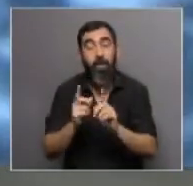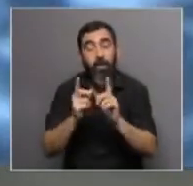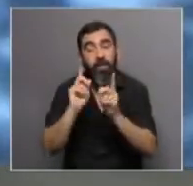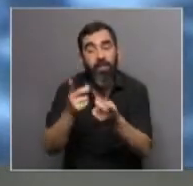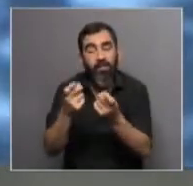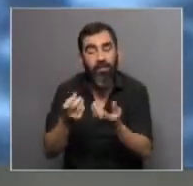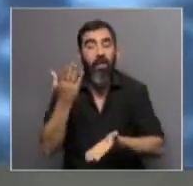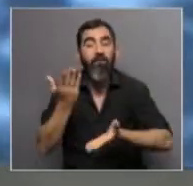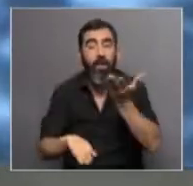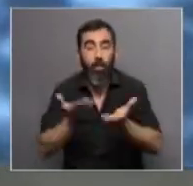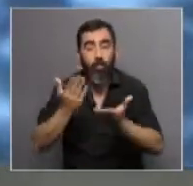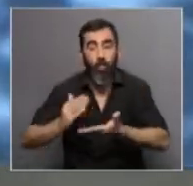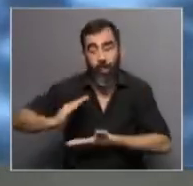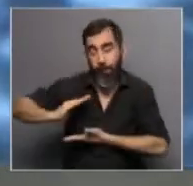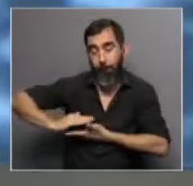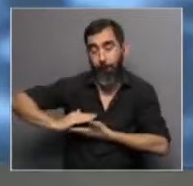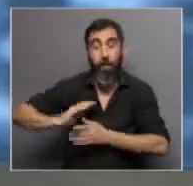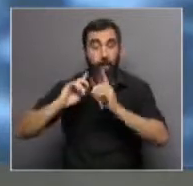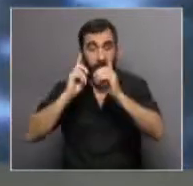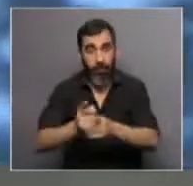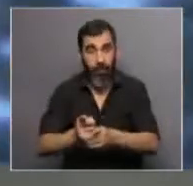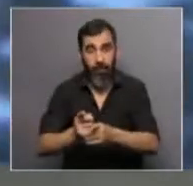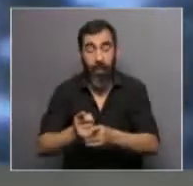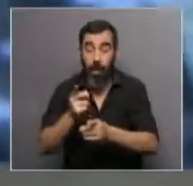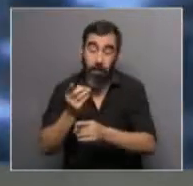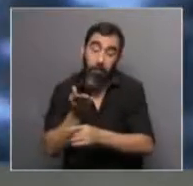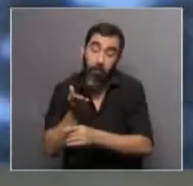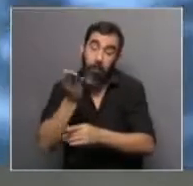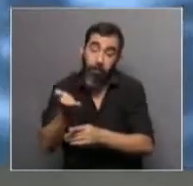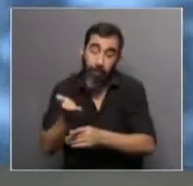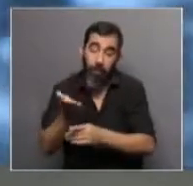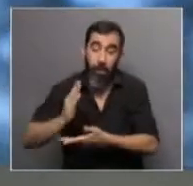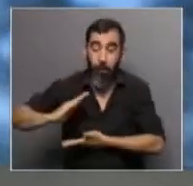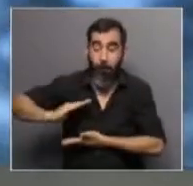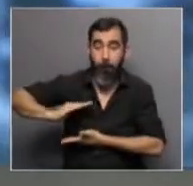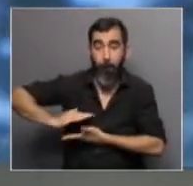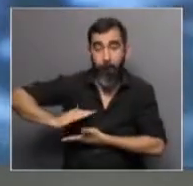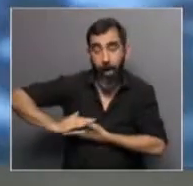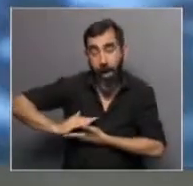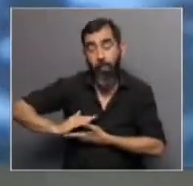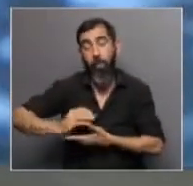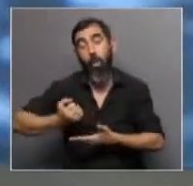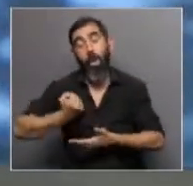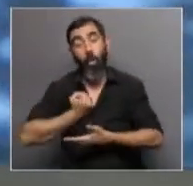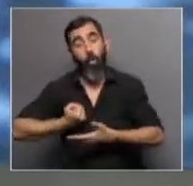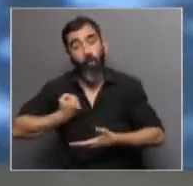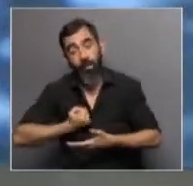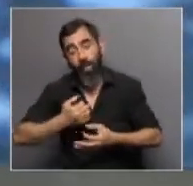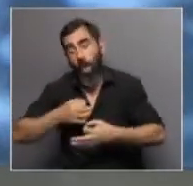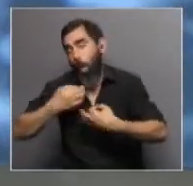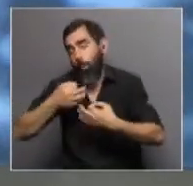evaluadas desde el punto de vista mamario, y bueno, y allí se pedirá una mamografía, una ecografía o lo